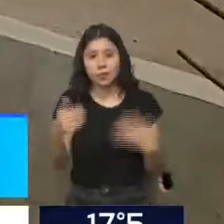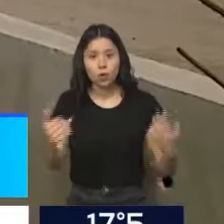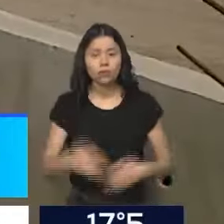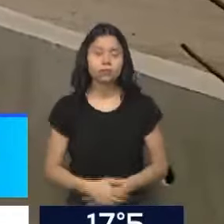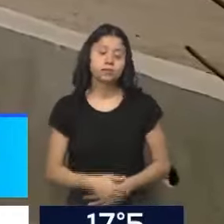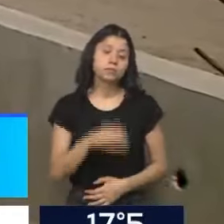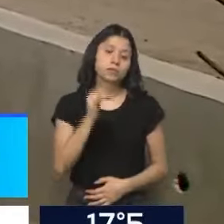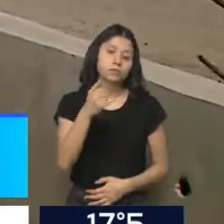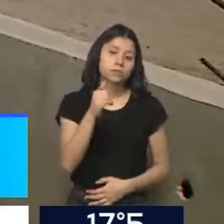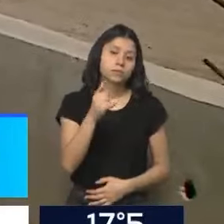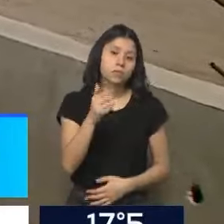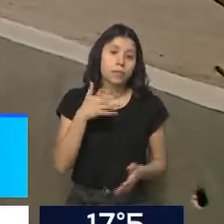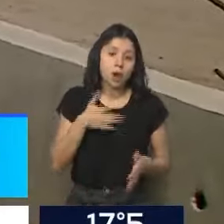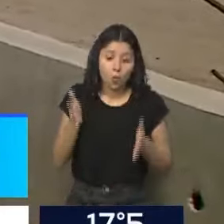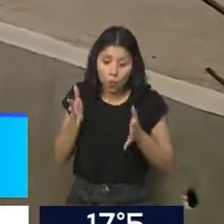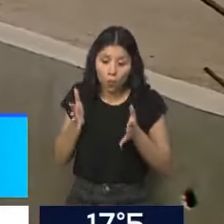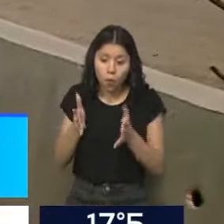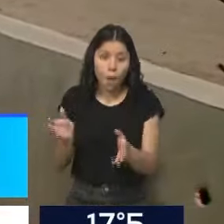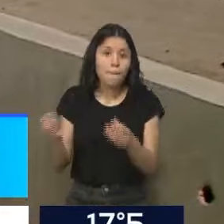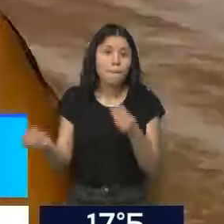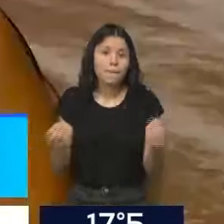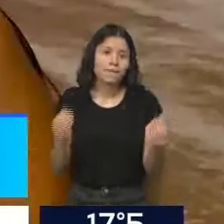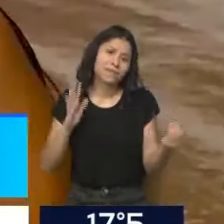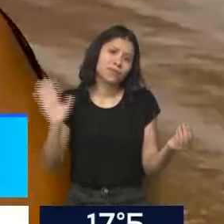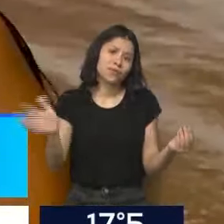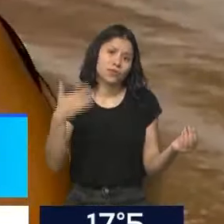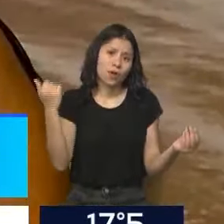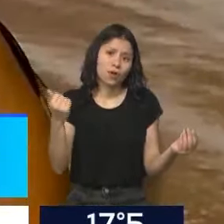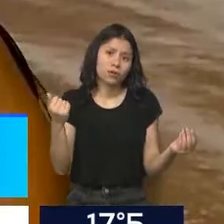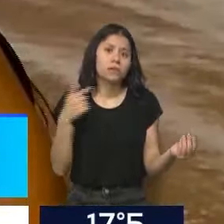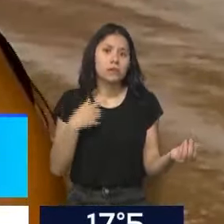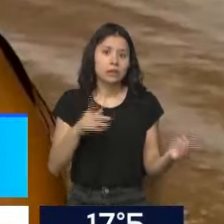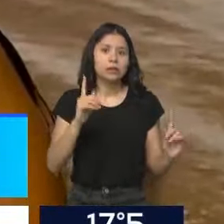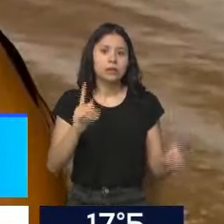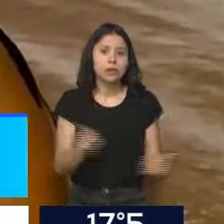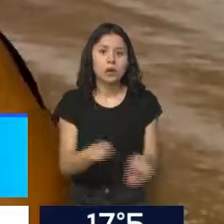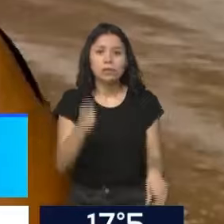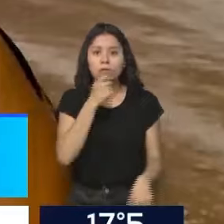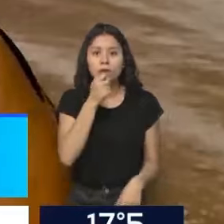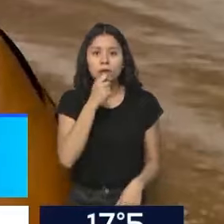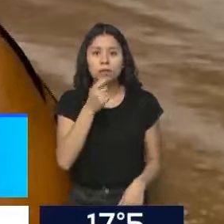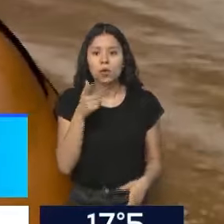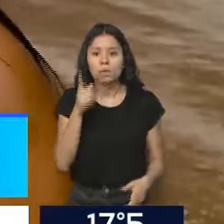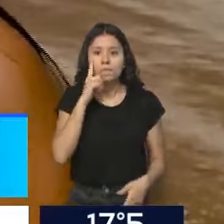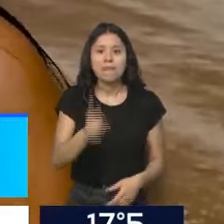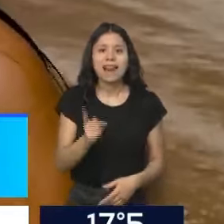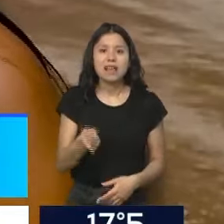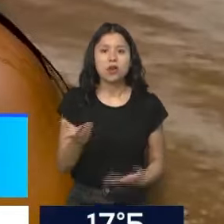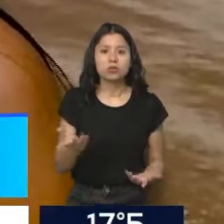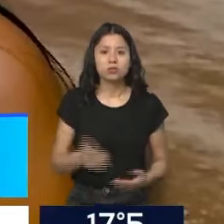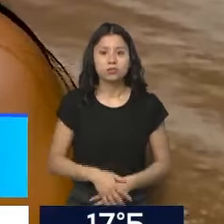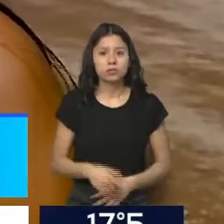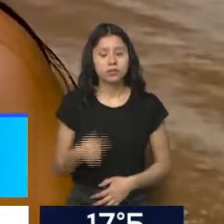O sea, está la otra parte de la inseguridad. Que no, a mí no me parece, pero bueno,